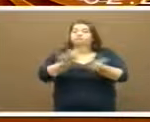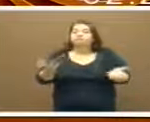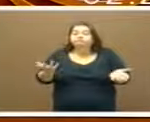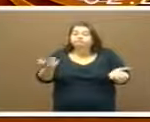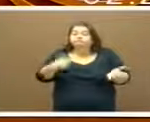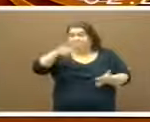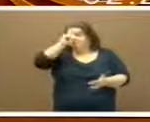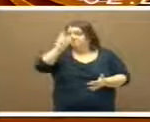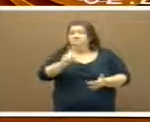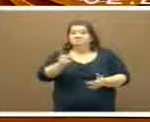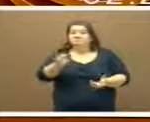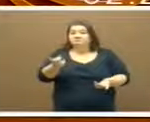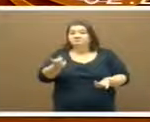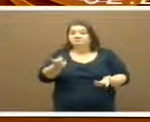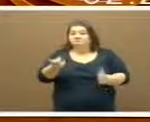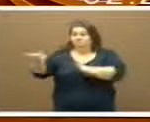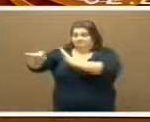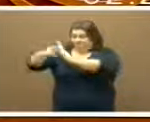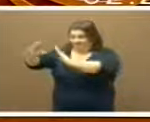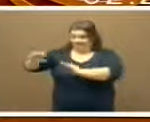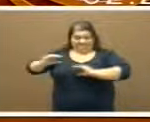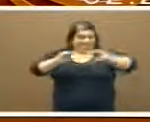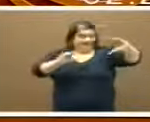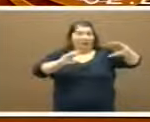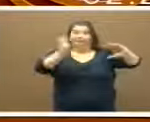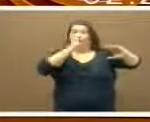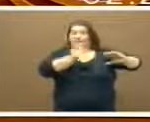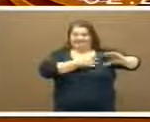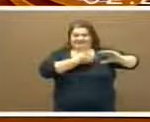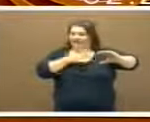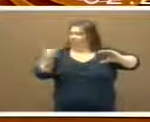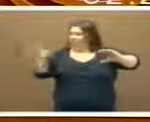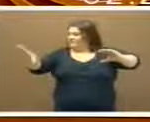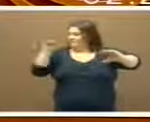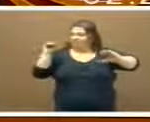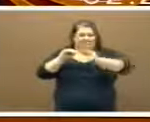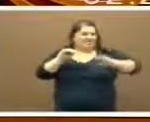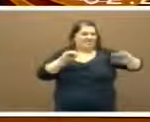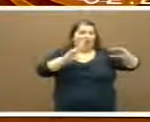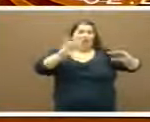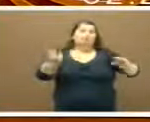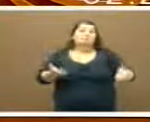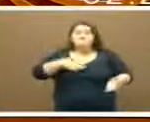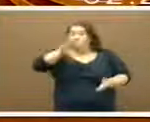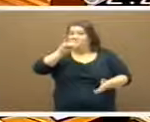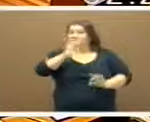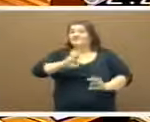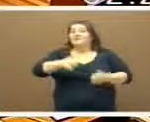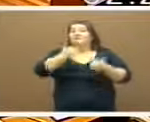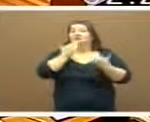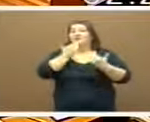bien por qué hay que hacer ese sectarismo sindical quitándoles a uno y no a otro. Nada más, muchas gracias.